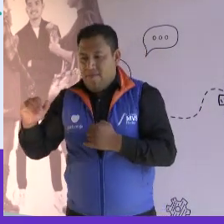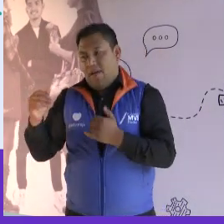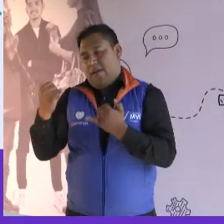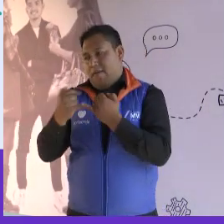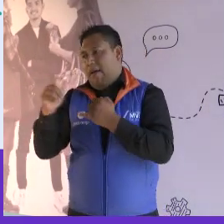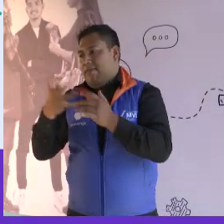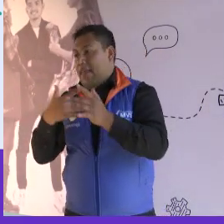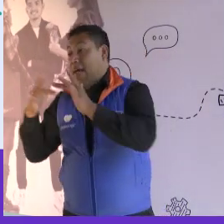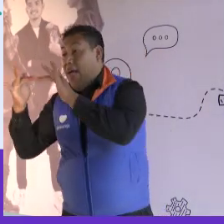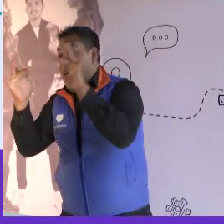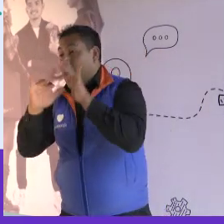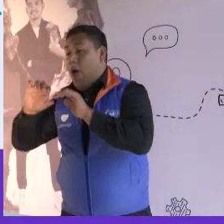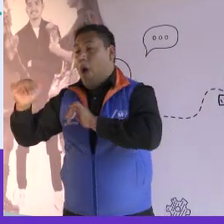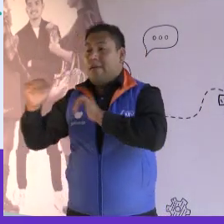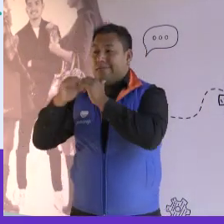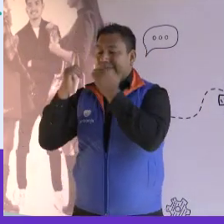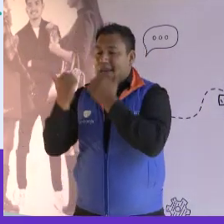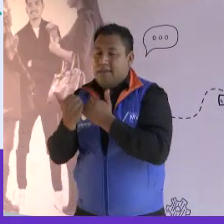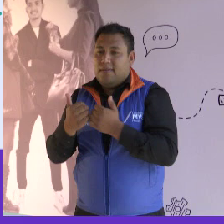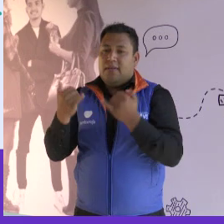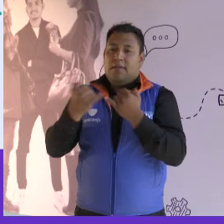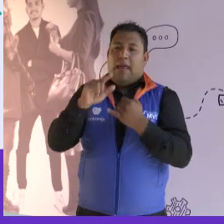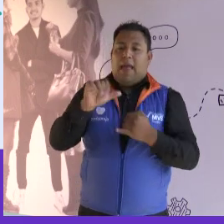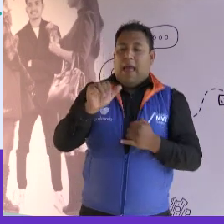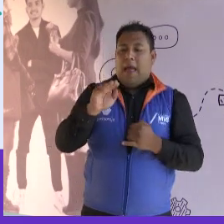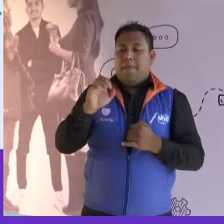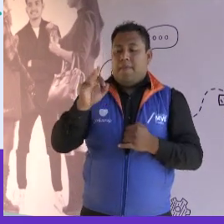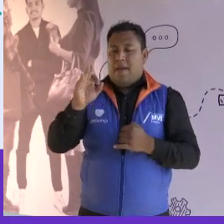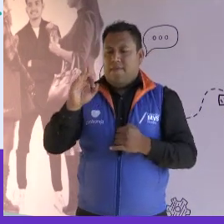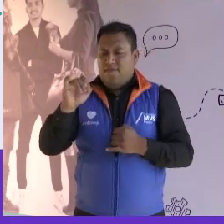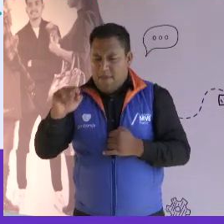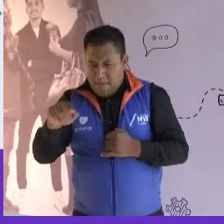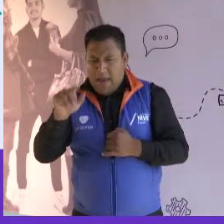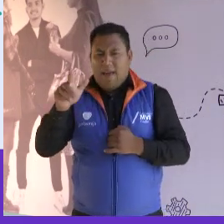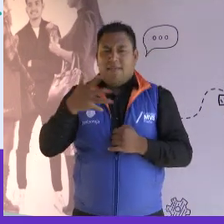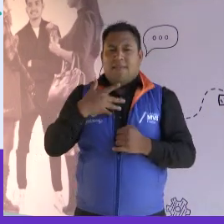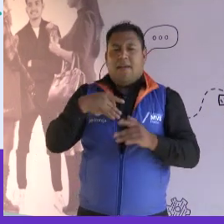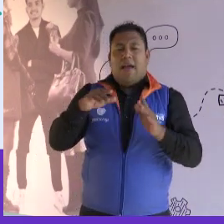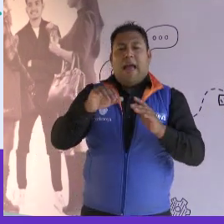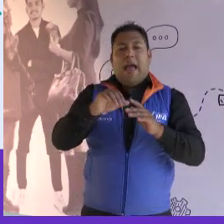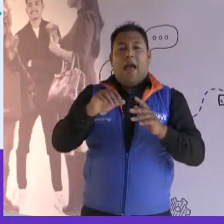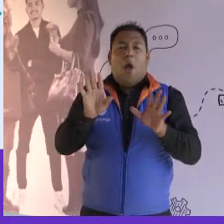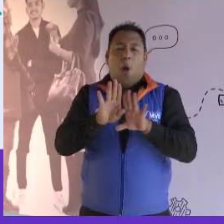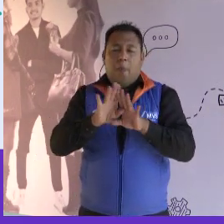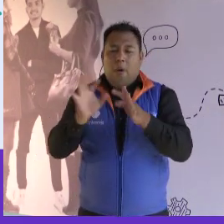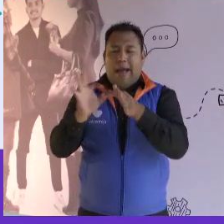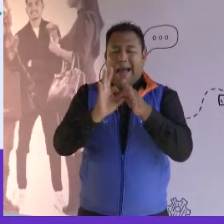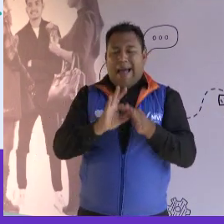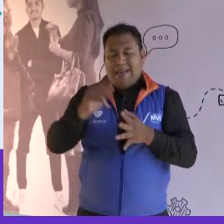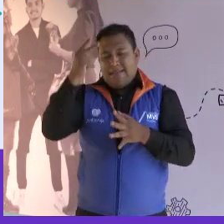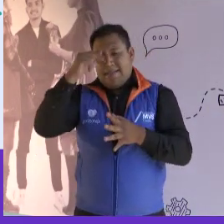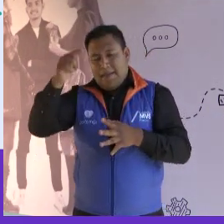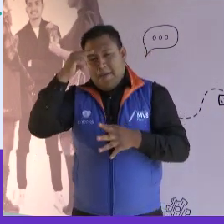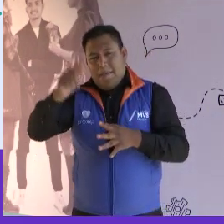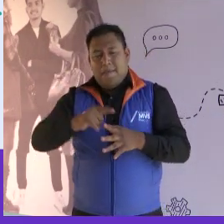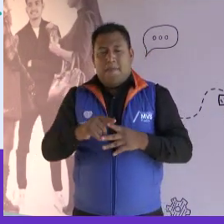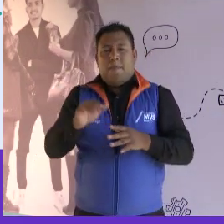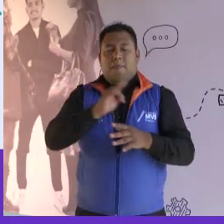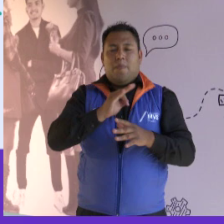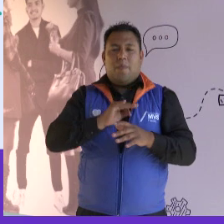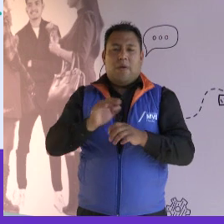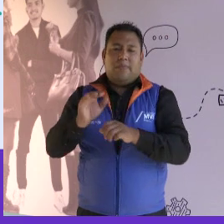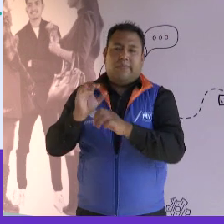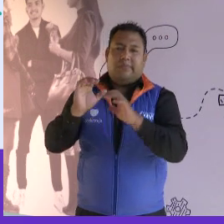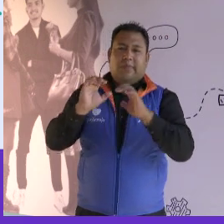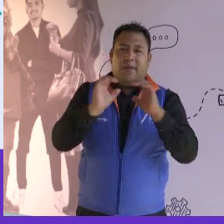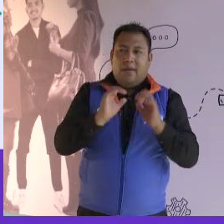llama AMEBIN, que es la Alianza Mexicana por la Biodiversidad y Negocios, que es el primer, yo creo que uno de los primeros esfuerzos en México por